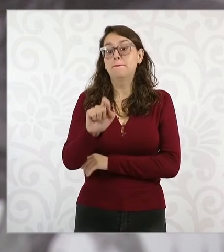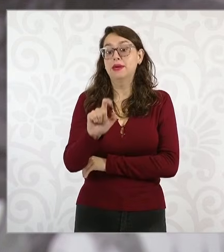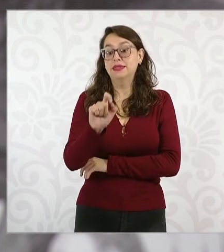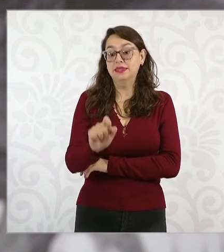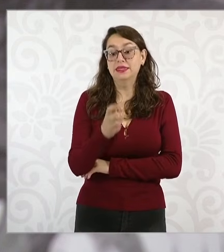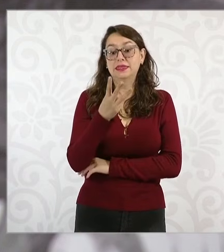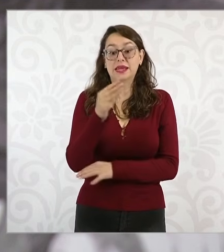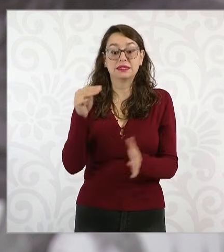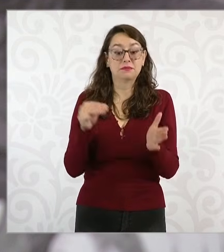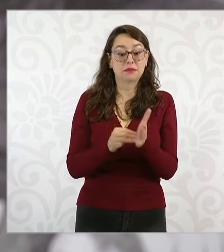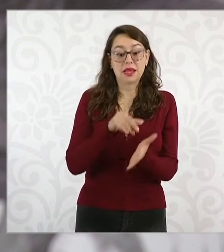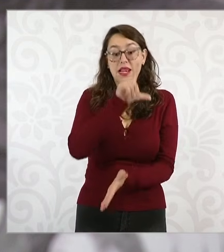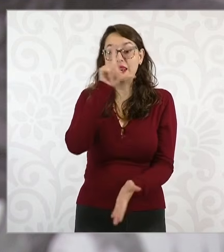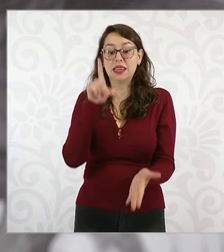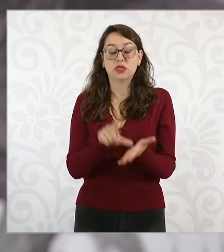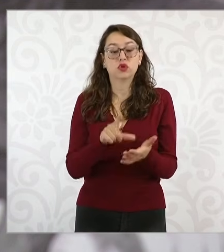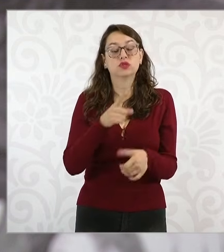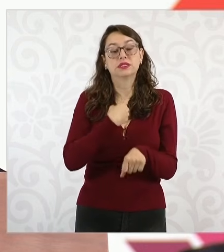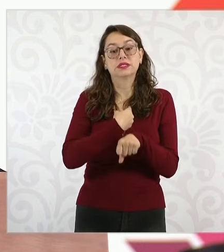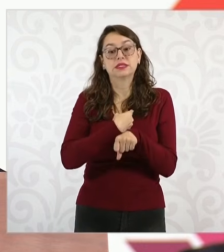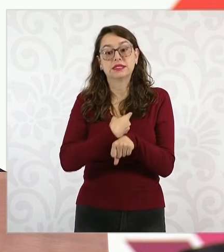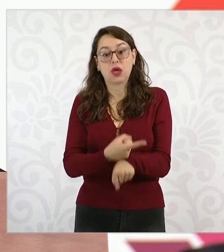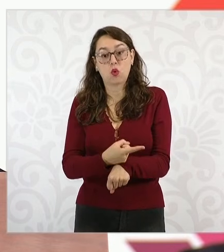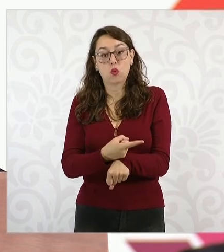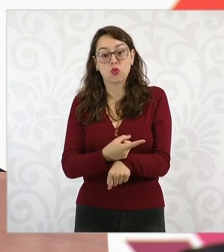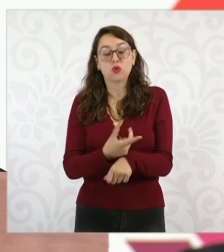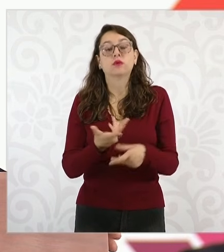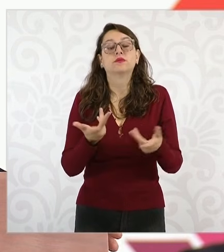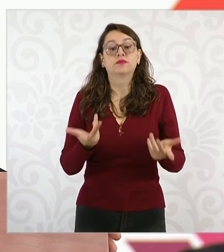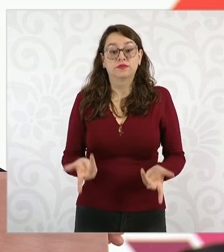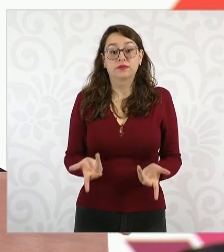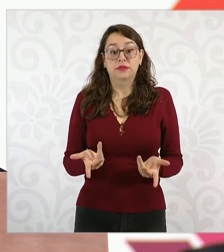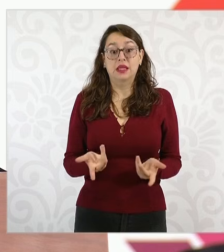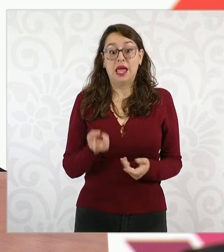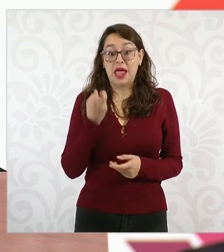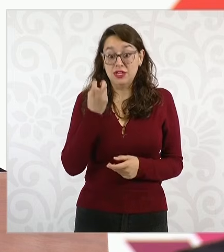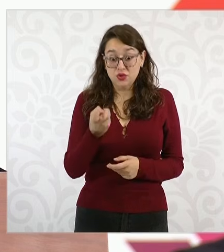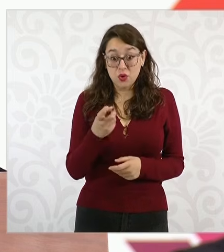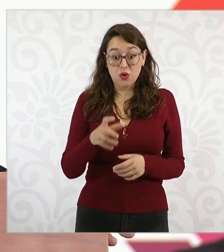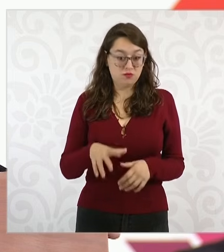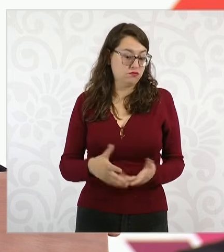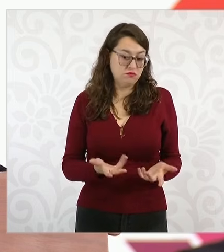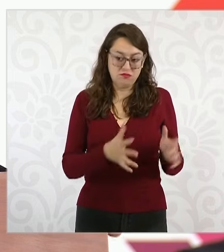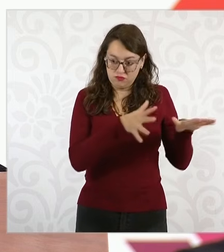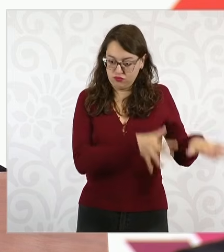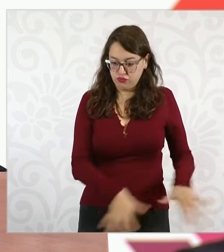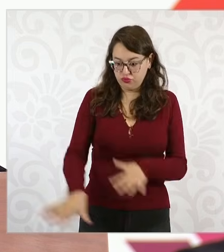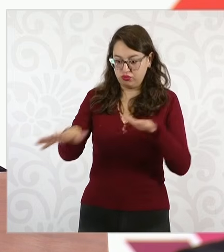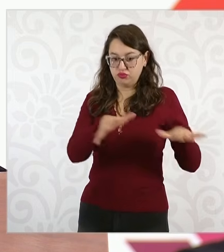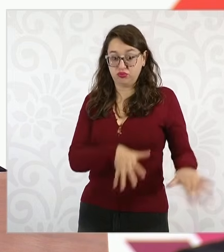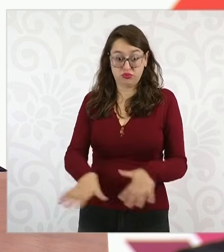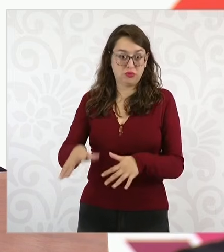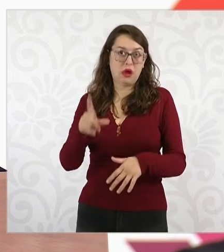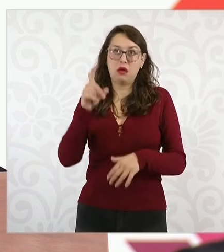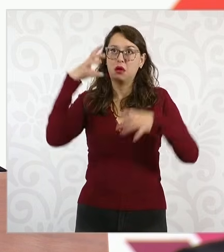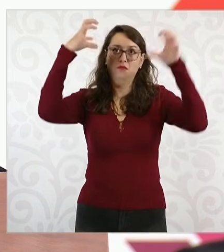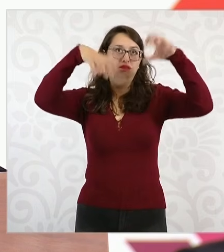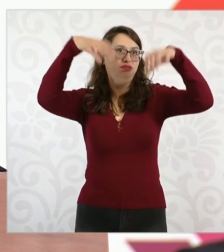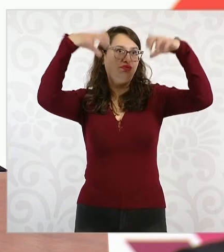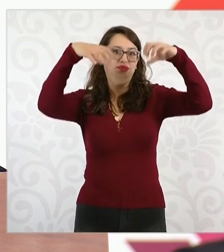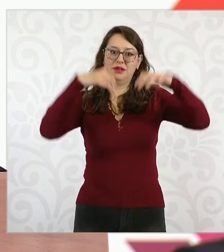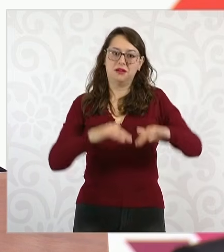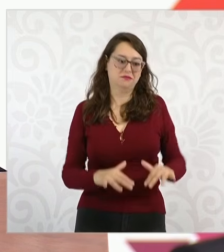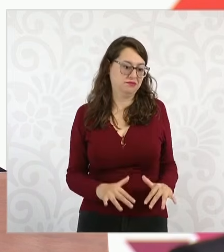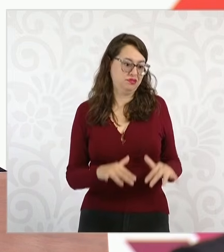por segundo de manera adicional. Hay que señalar que lo que nos ayuda es a desalojar rápido el agua. Hay que hacer todavía algunas obras